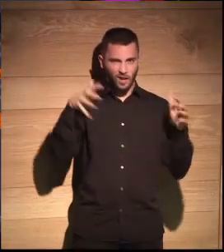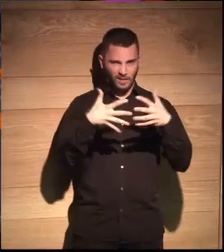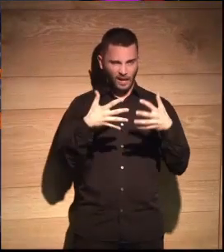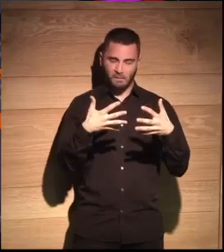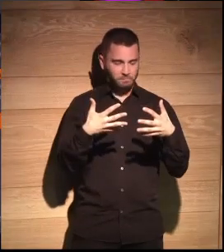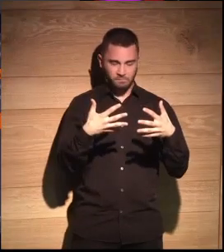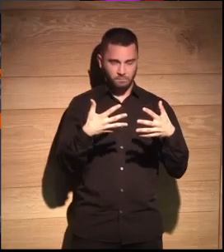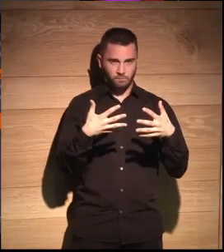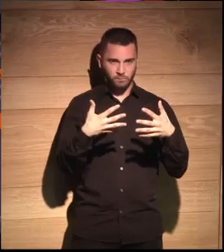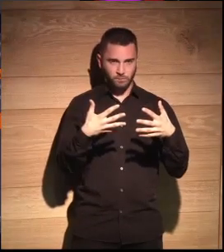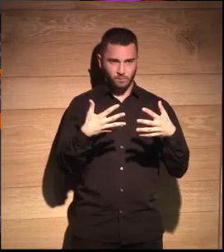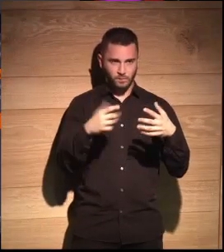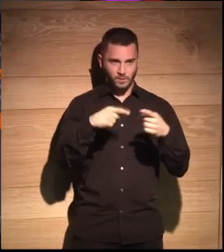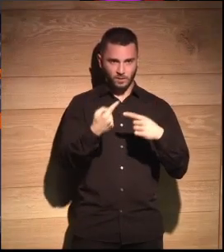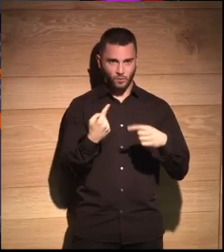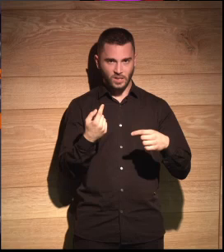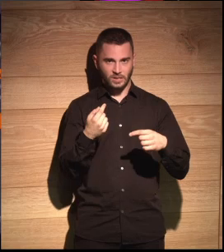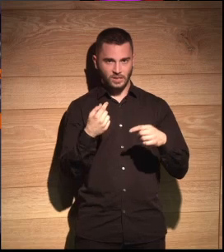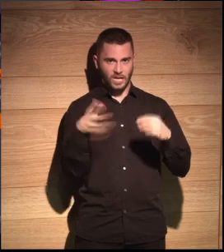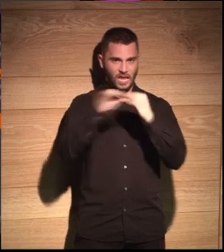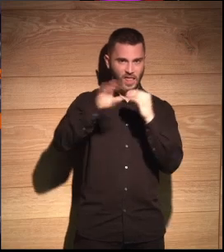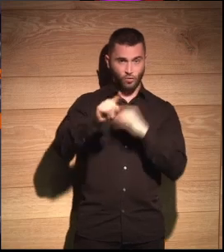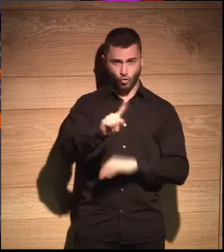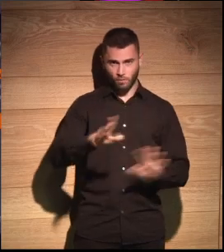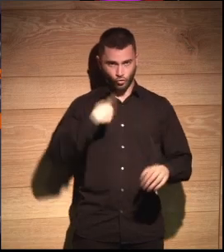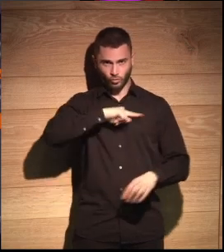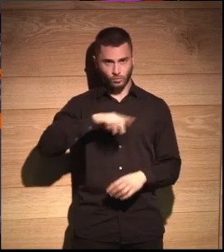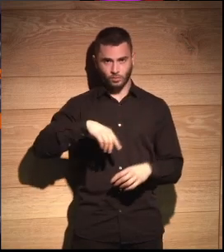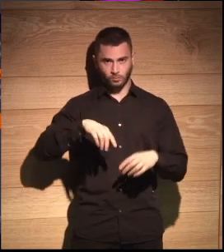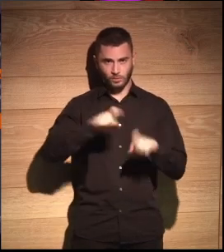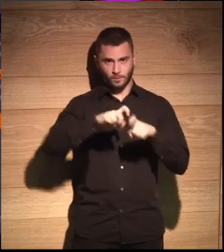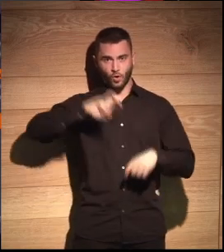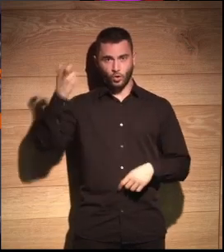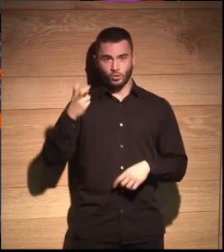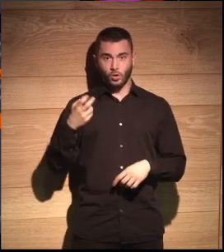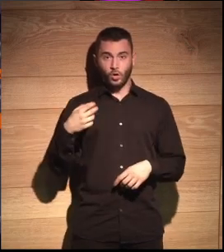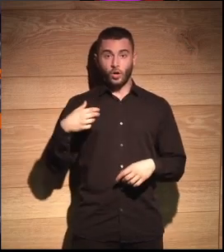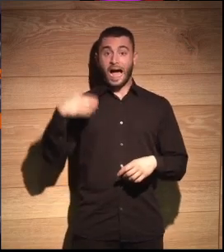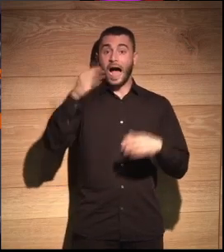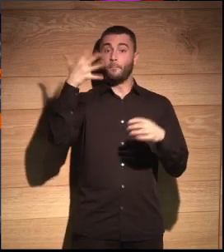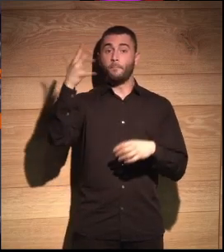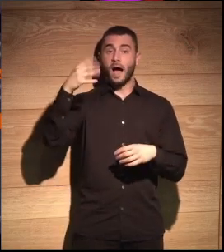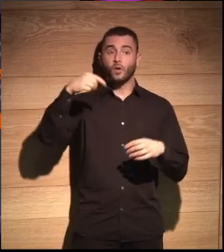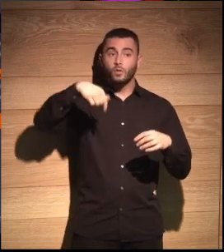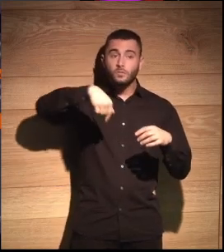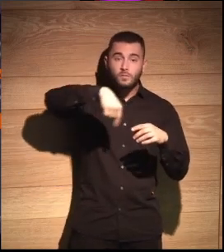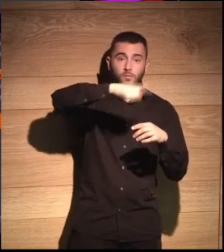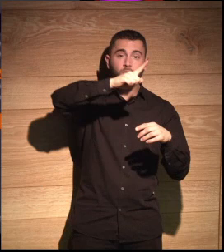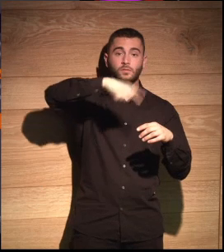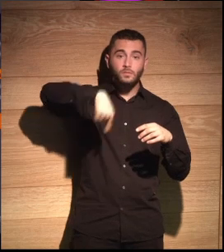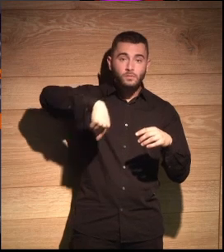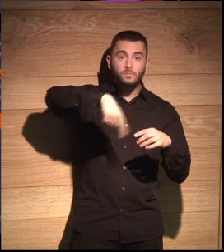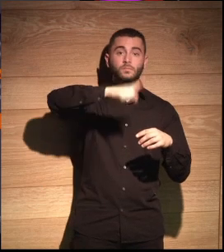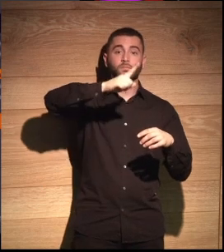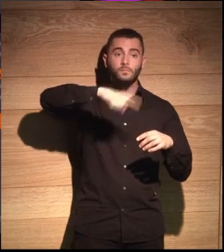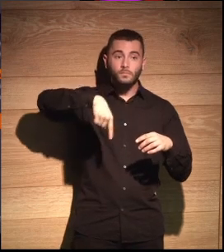estamparlas encima de la malla. Lo que hacemos es dibujarlas a mano, esculpirlas y dibujar los pelos. En